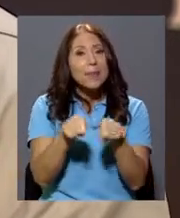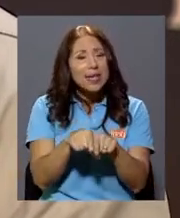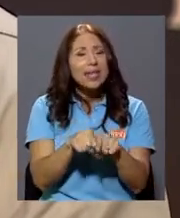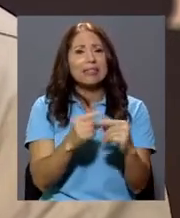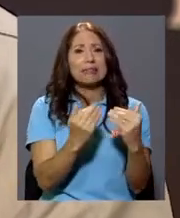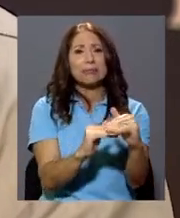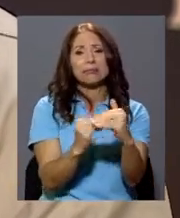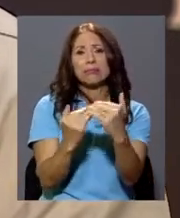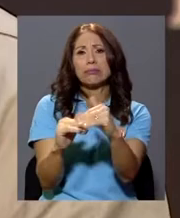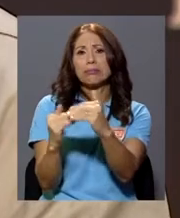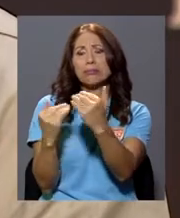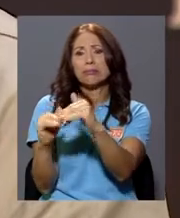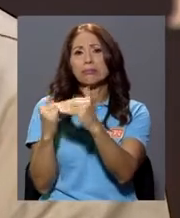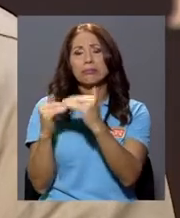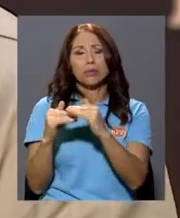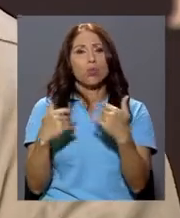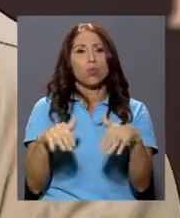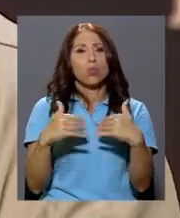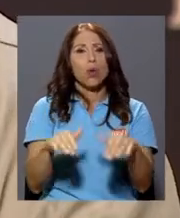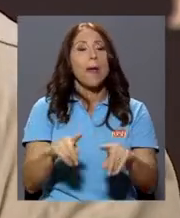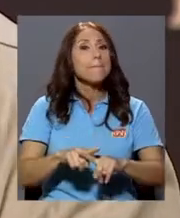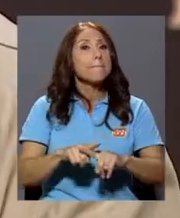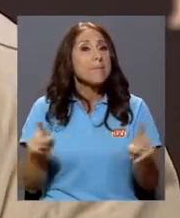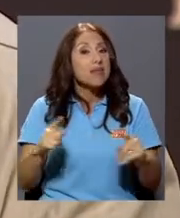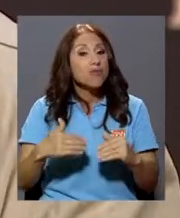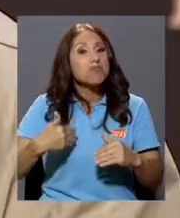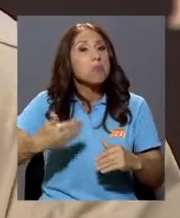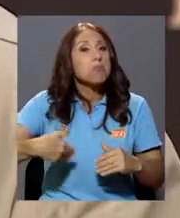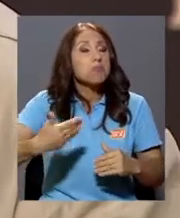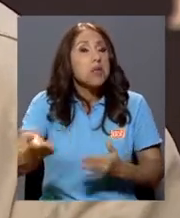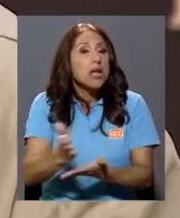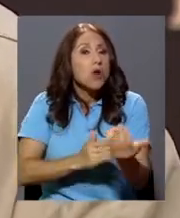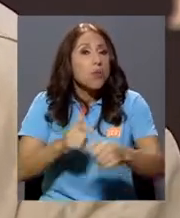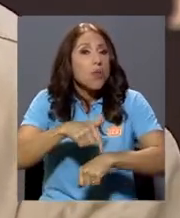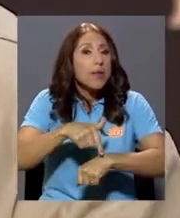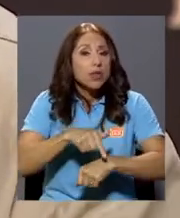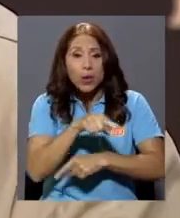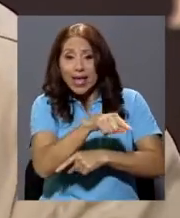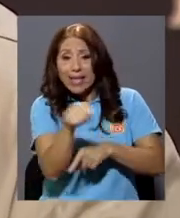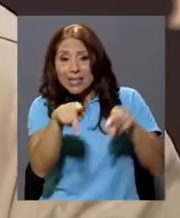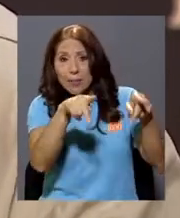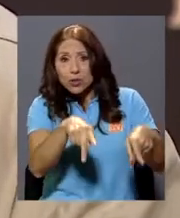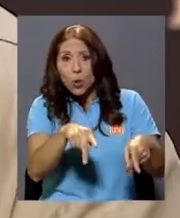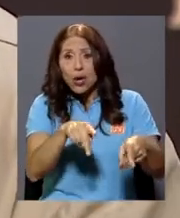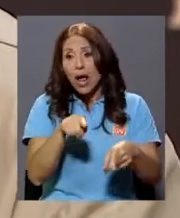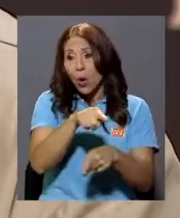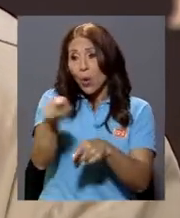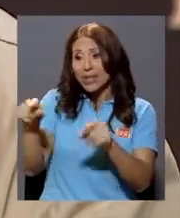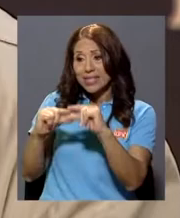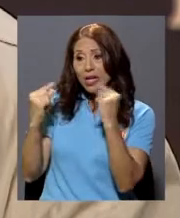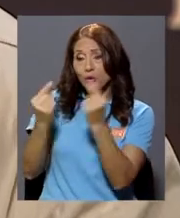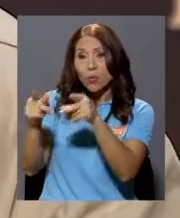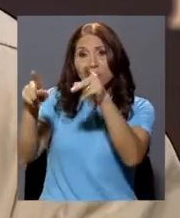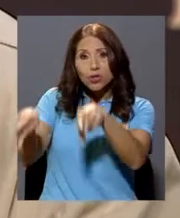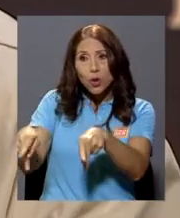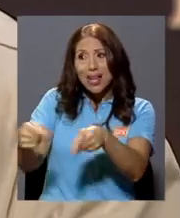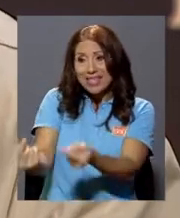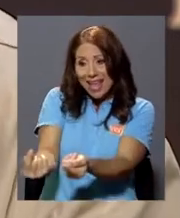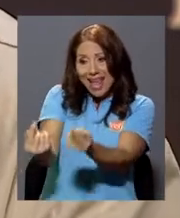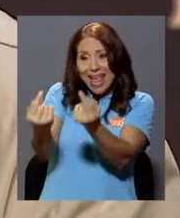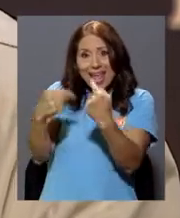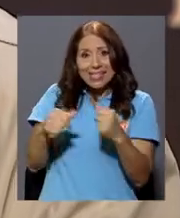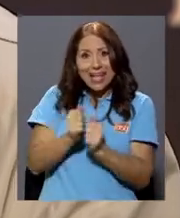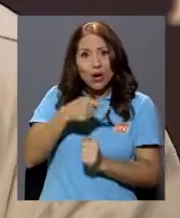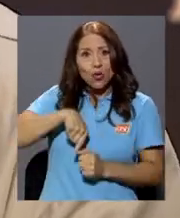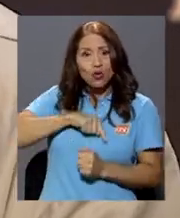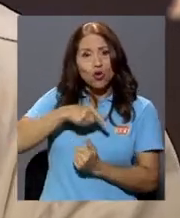serie de limitaciones muy importantes, pero tarde o temprano esa persona, ese grupo de personas que están con nosotros, que pasan a vivir, a